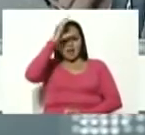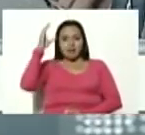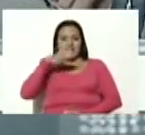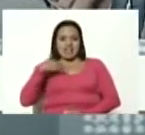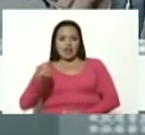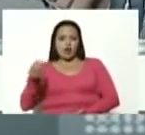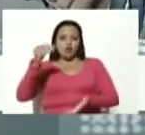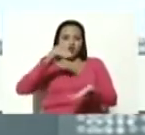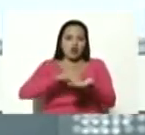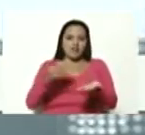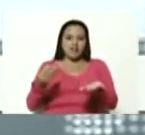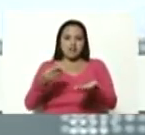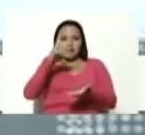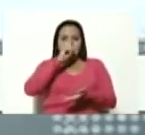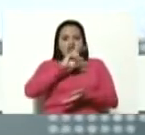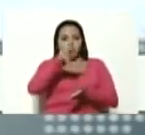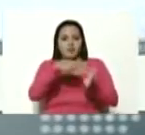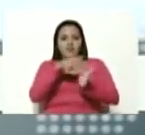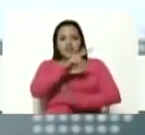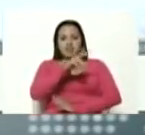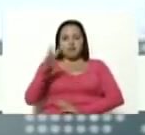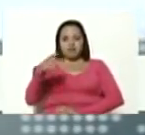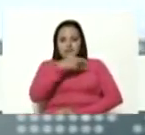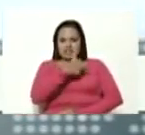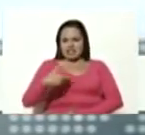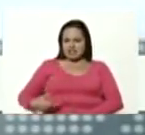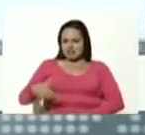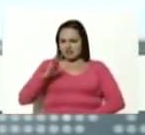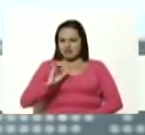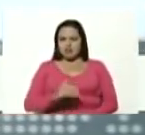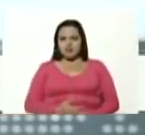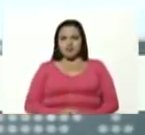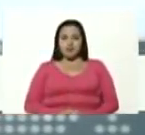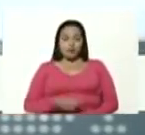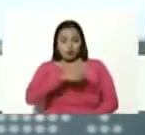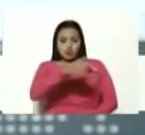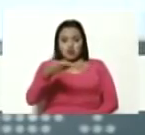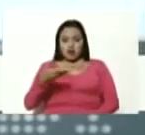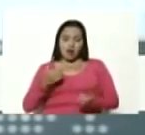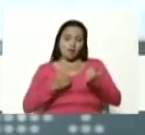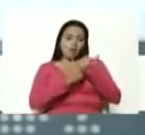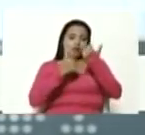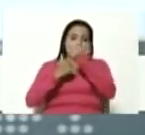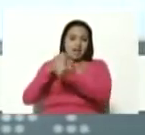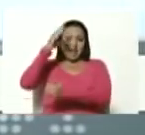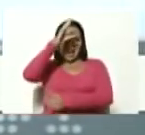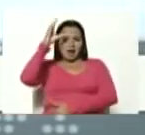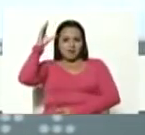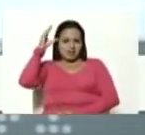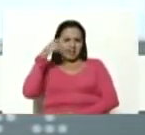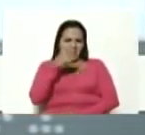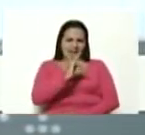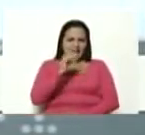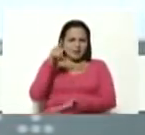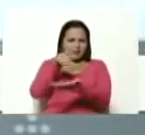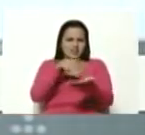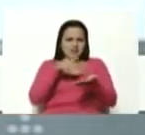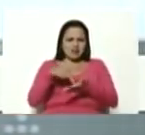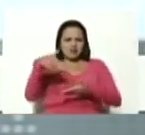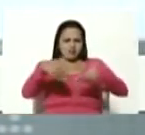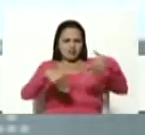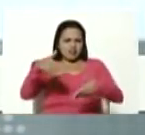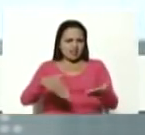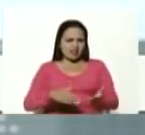postular para el 2024. ¿Ustedes van a apoyar a Capriles Radoski si postula candidato